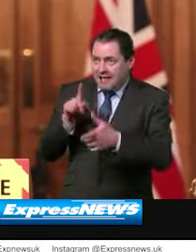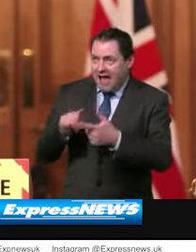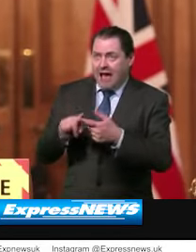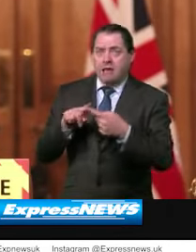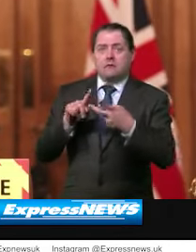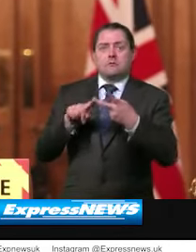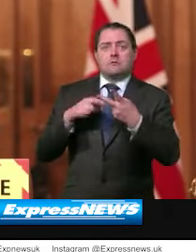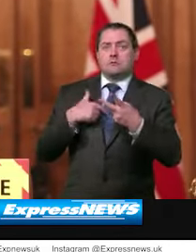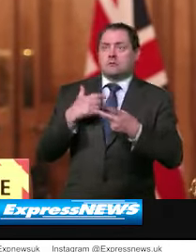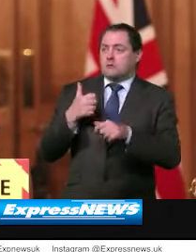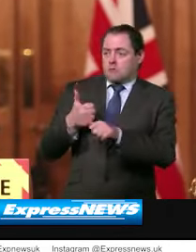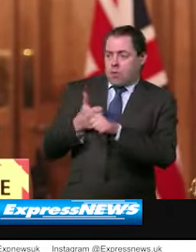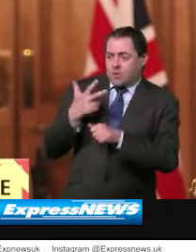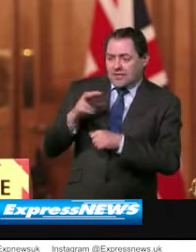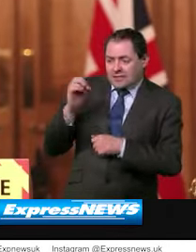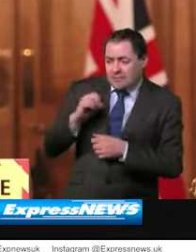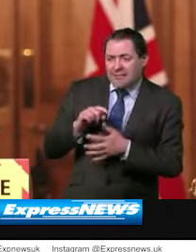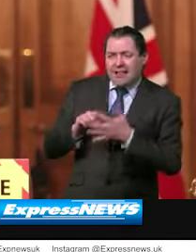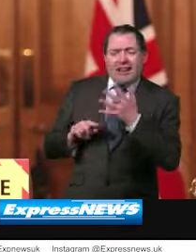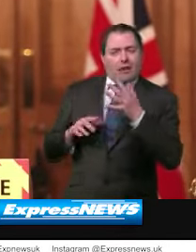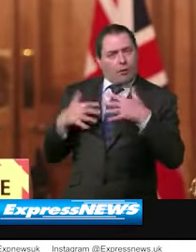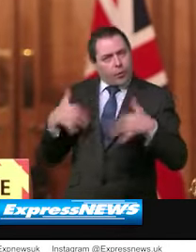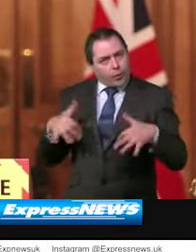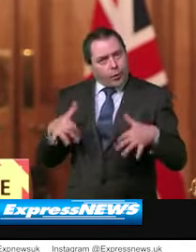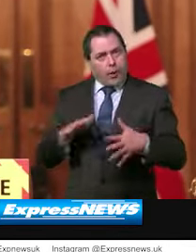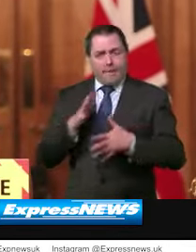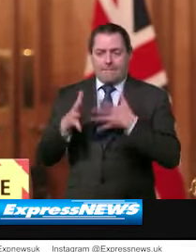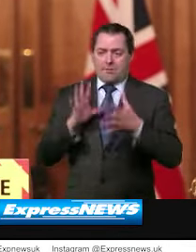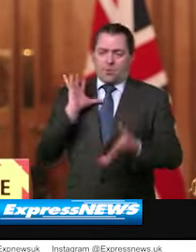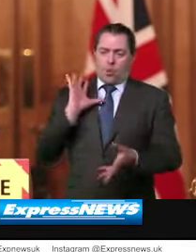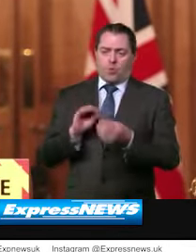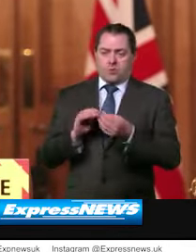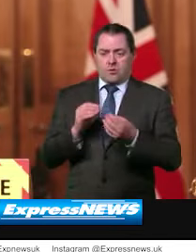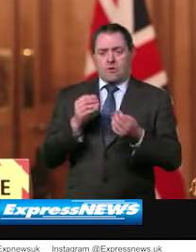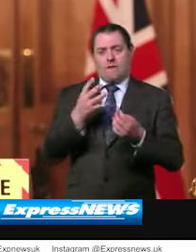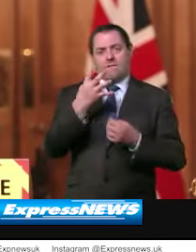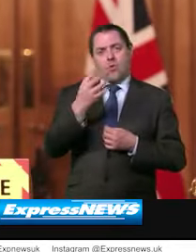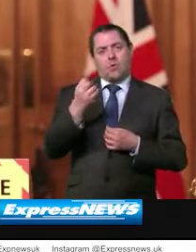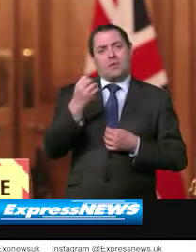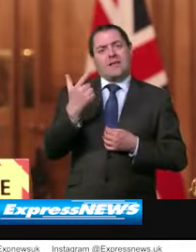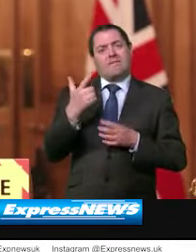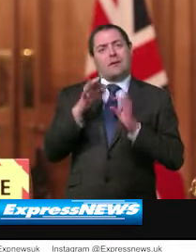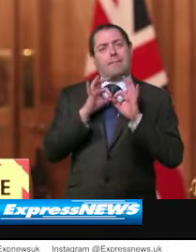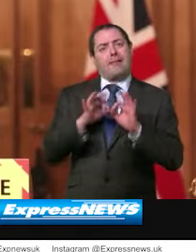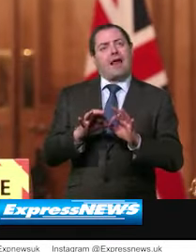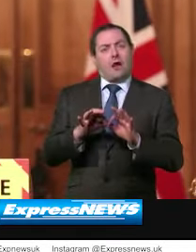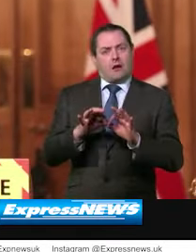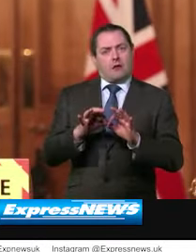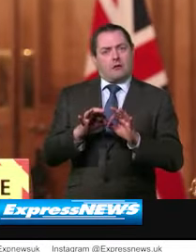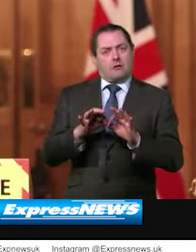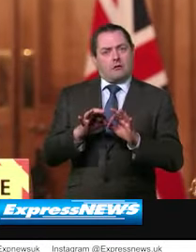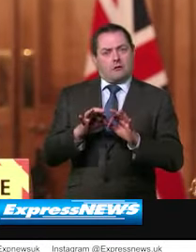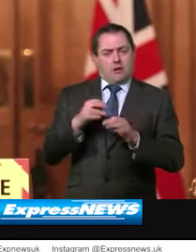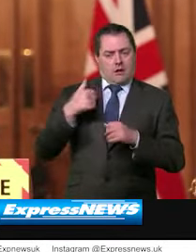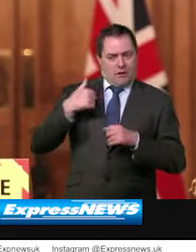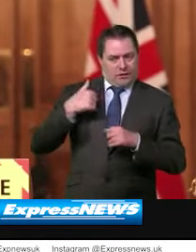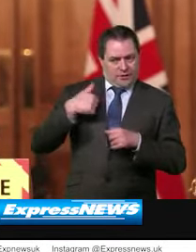407 mil millones de libras esterlinas para apoyar a las personas y las empresas a través de el coronavirus